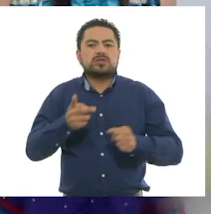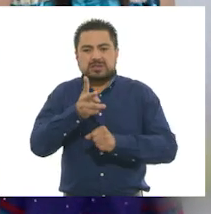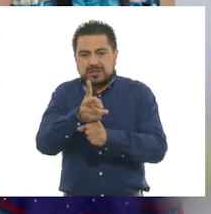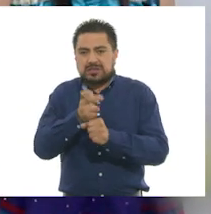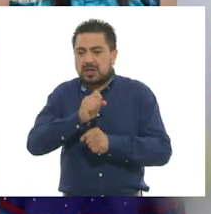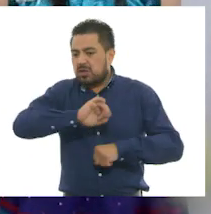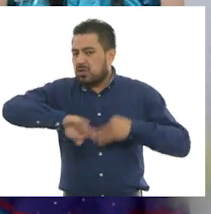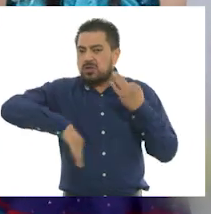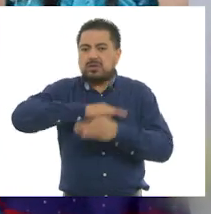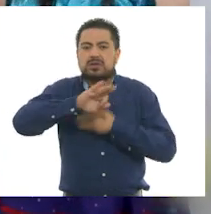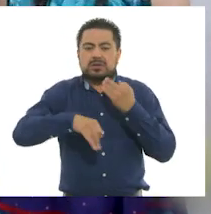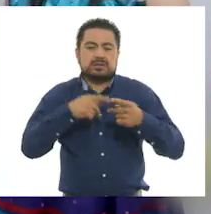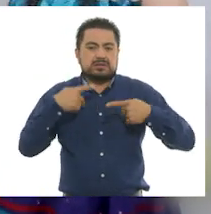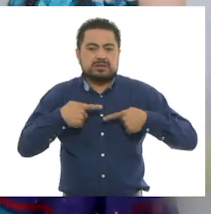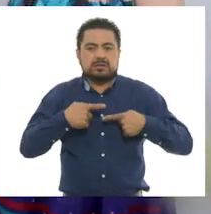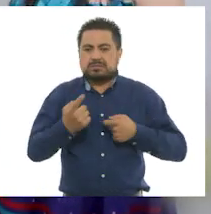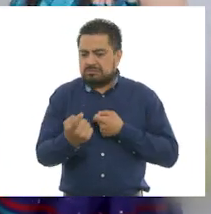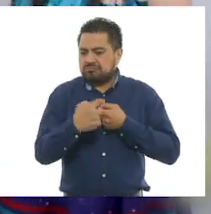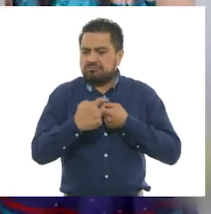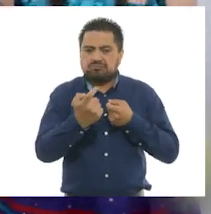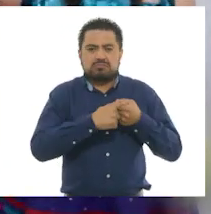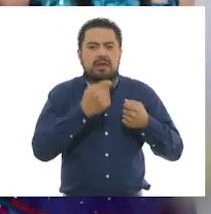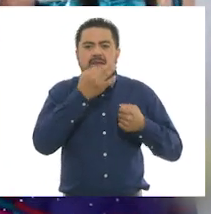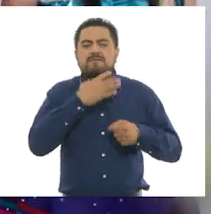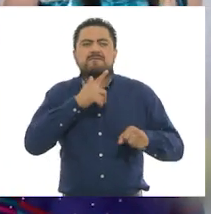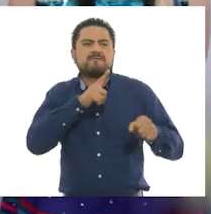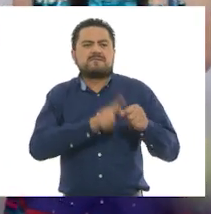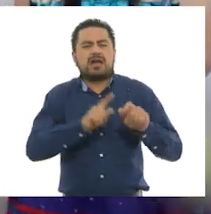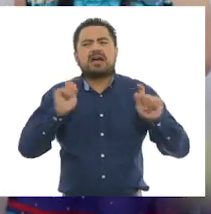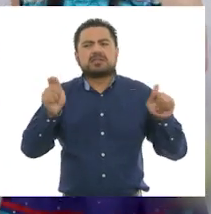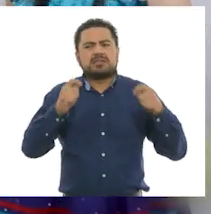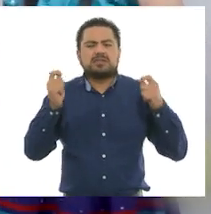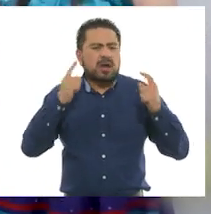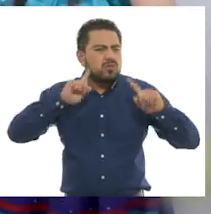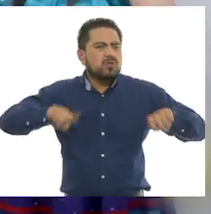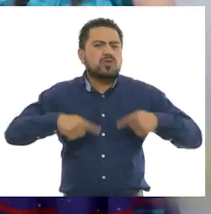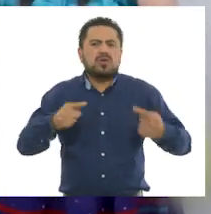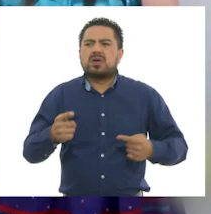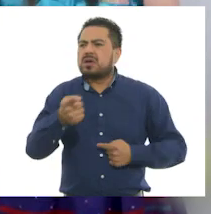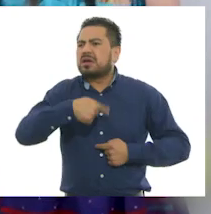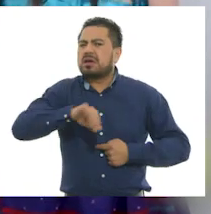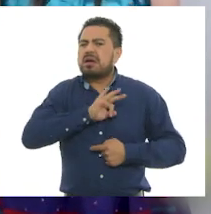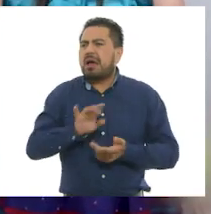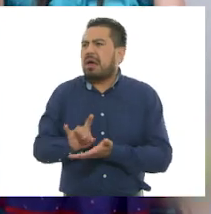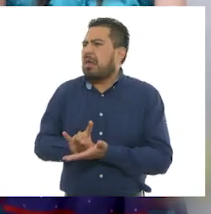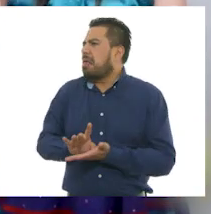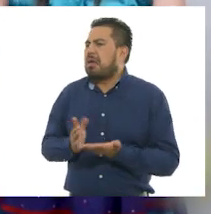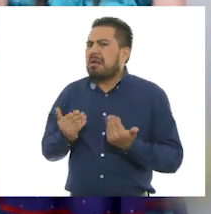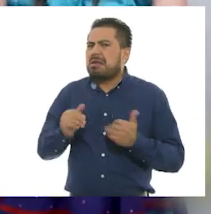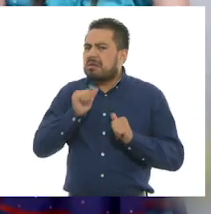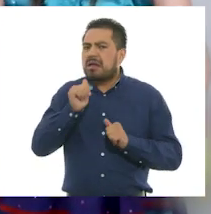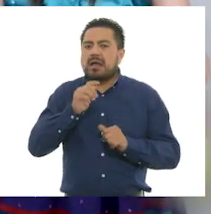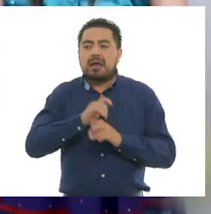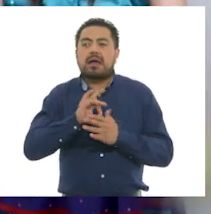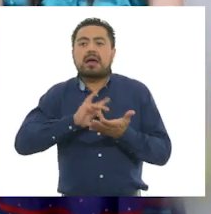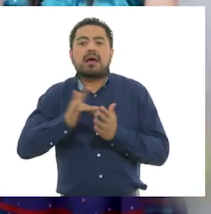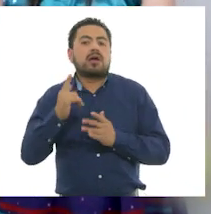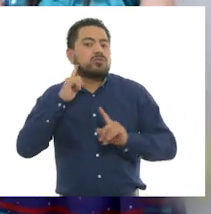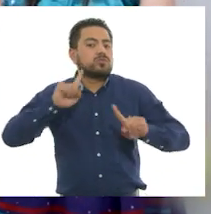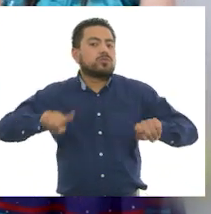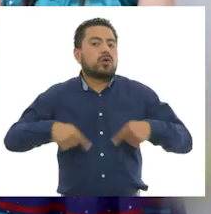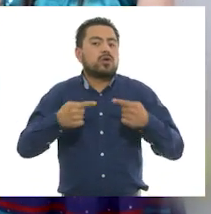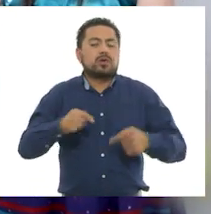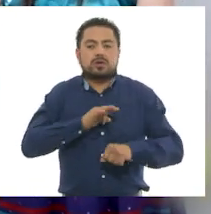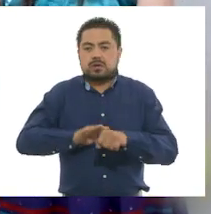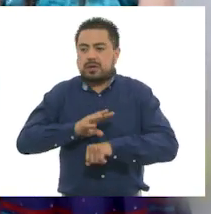que todas y todos se sumen a la fiesta musical. Eso hace que nadie se quede fuera gracias a las cualidades de la música